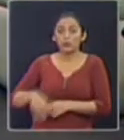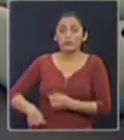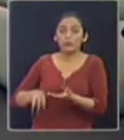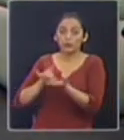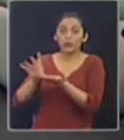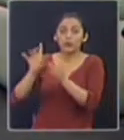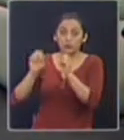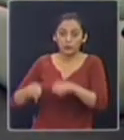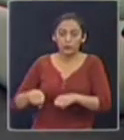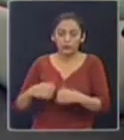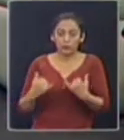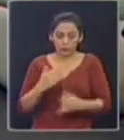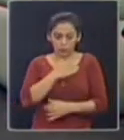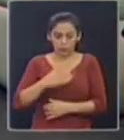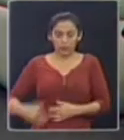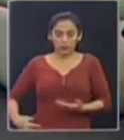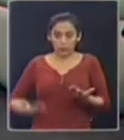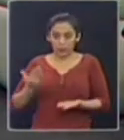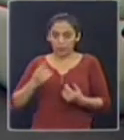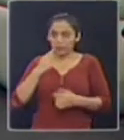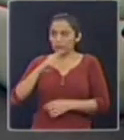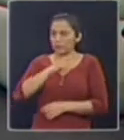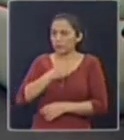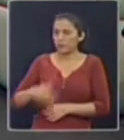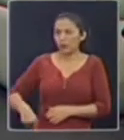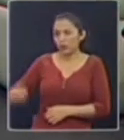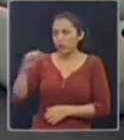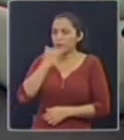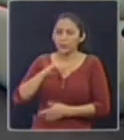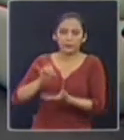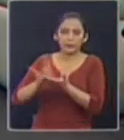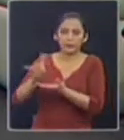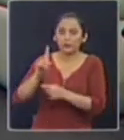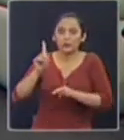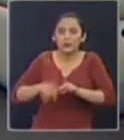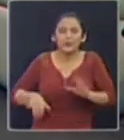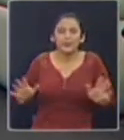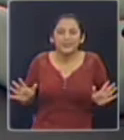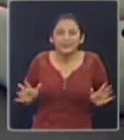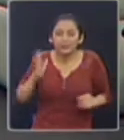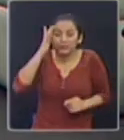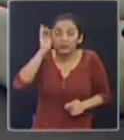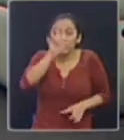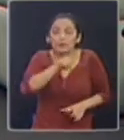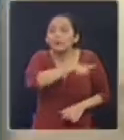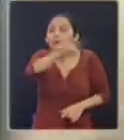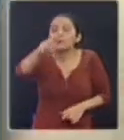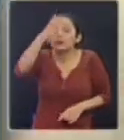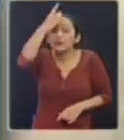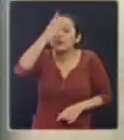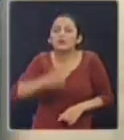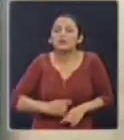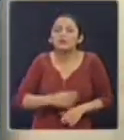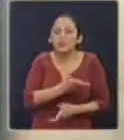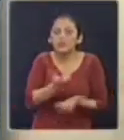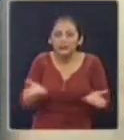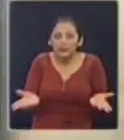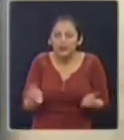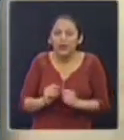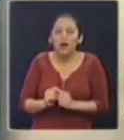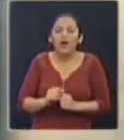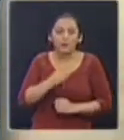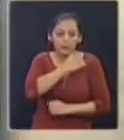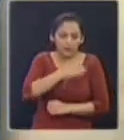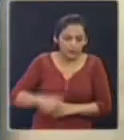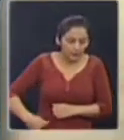hacerlo. El presidente no puede, no tiene esas atribuciones, porque el vicepresidente, tanto como el presidente, son elegidos por voluntad popular. Y entonces el